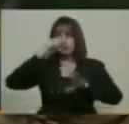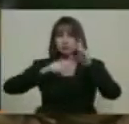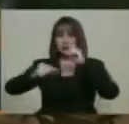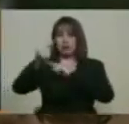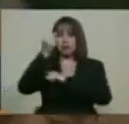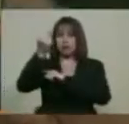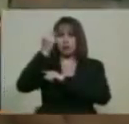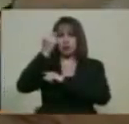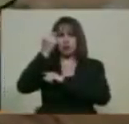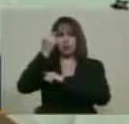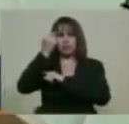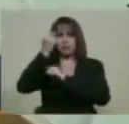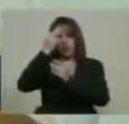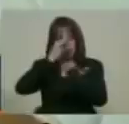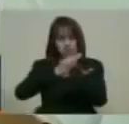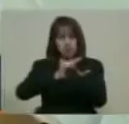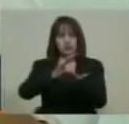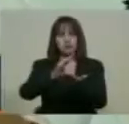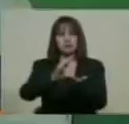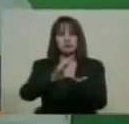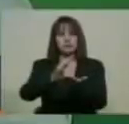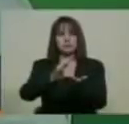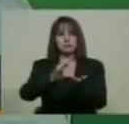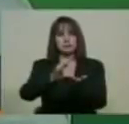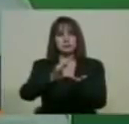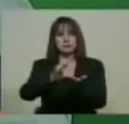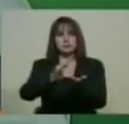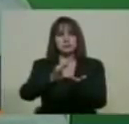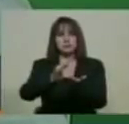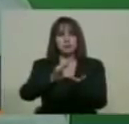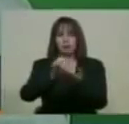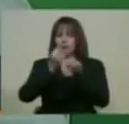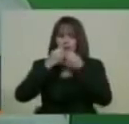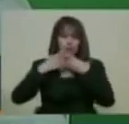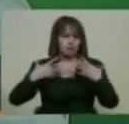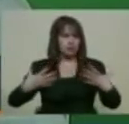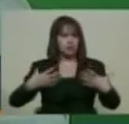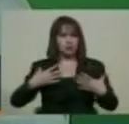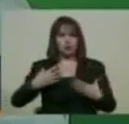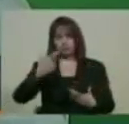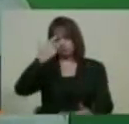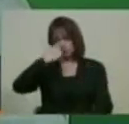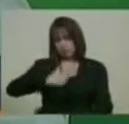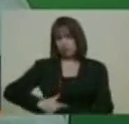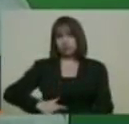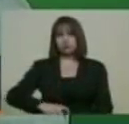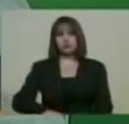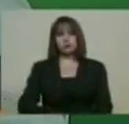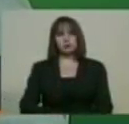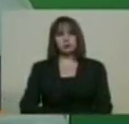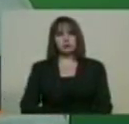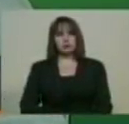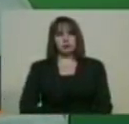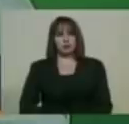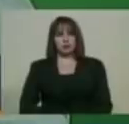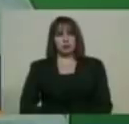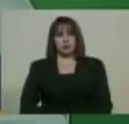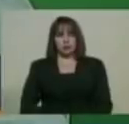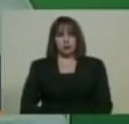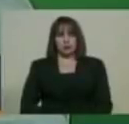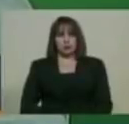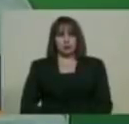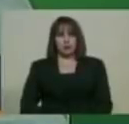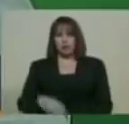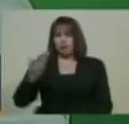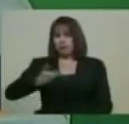cultivemos los valores de la lealtad, es lo más hermoso que puede haber en un ser humano, pero es lo más grande que